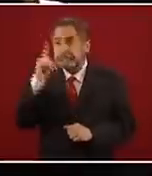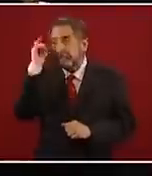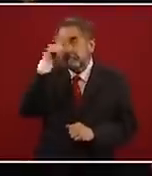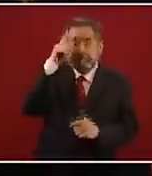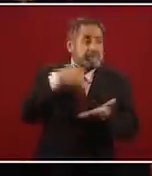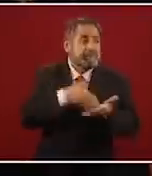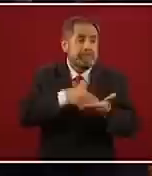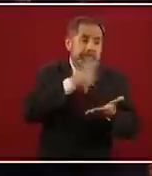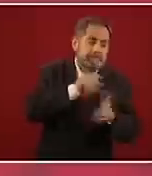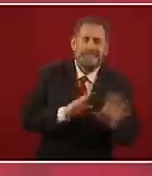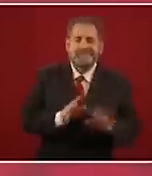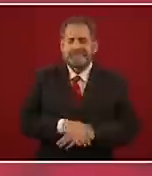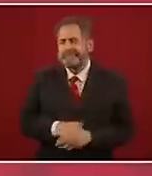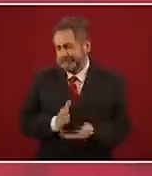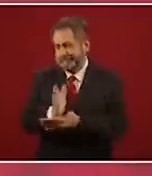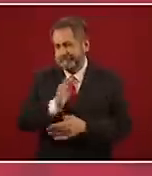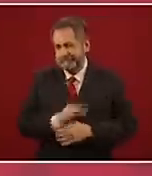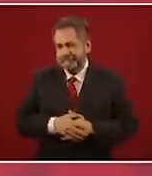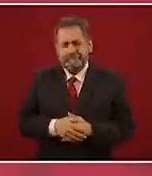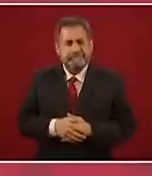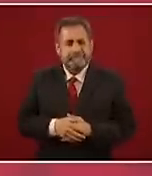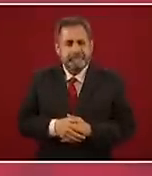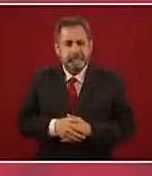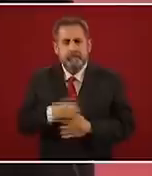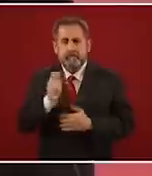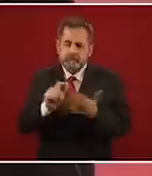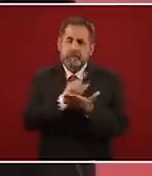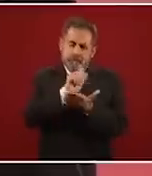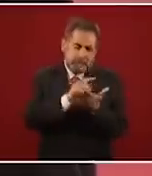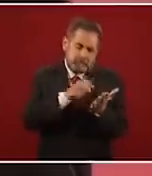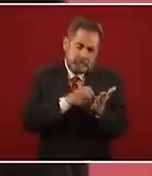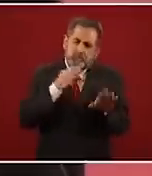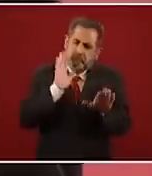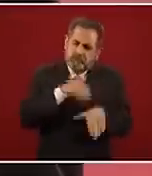No. Además es, en el marco de la legalidad,